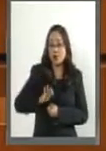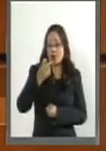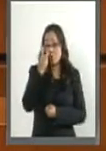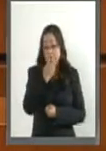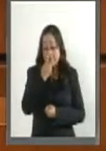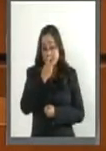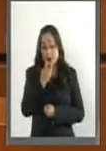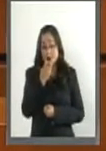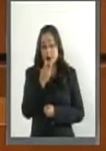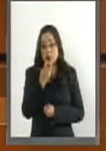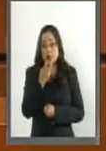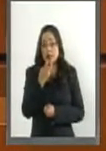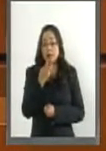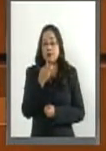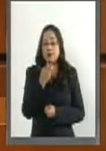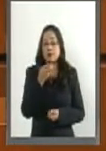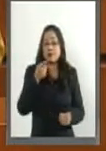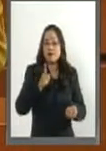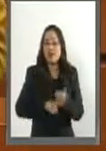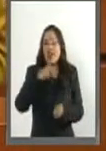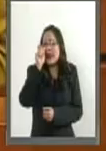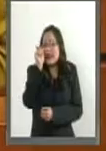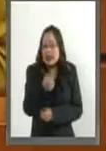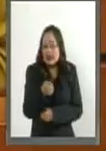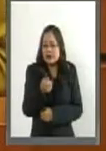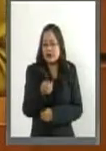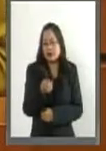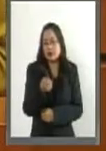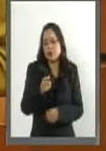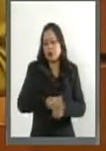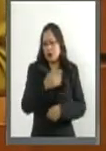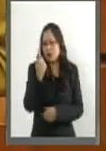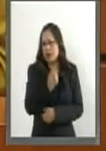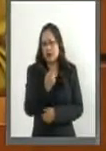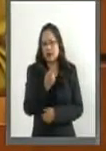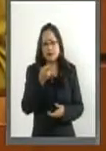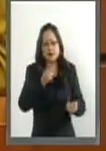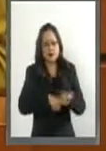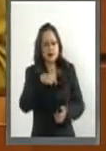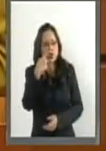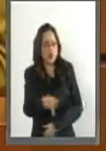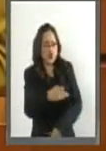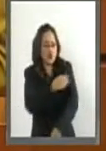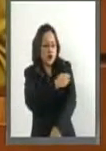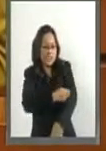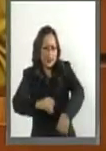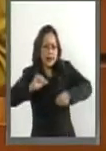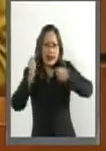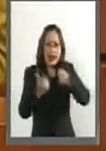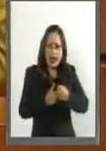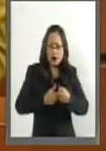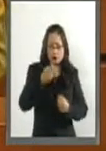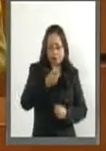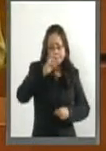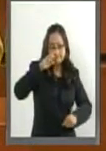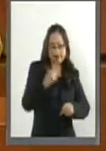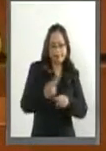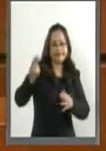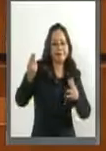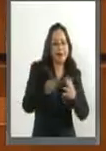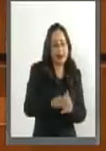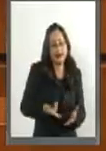casos están relacionados por personas que son cercanas a ellas. Es